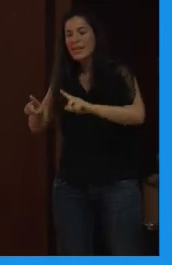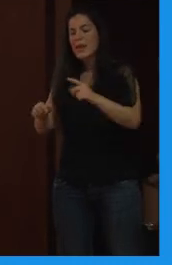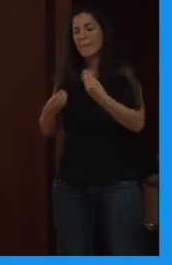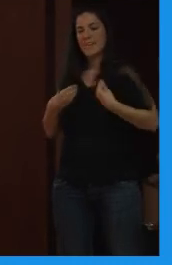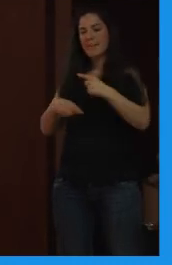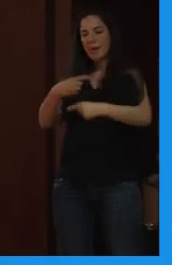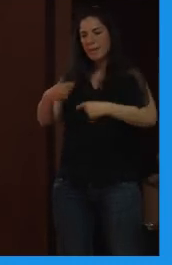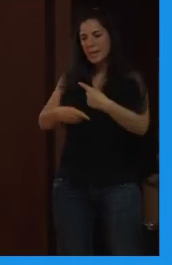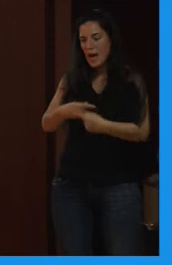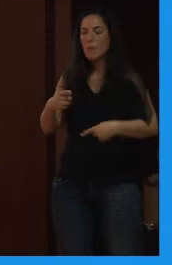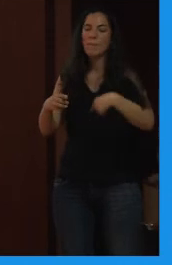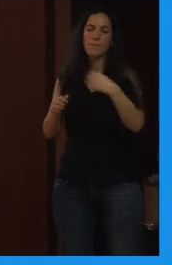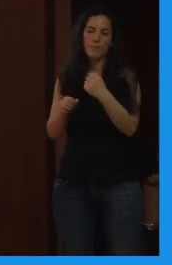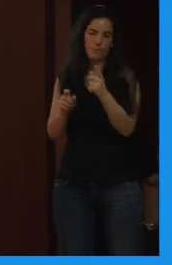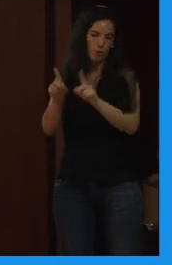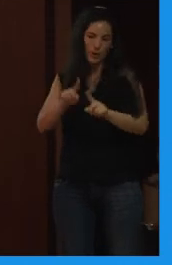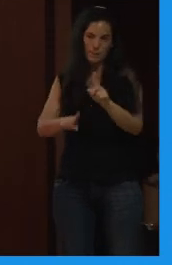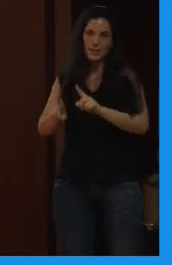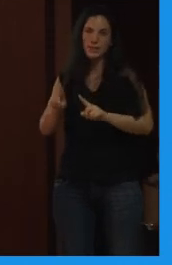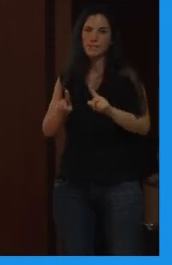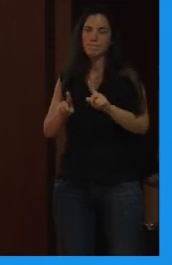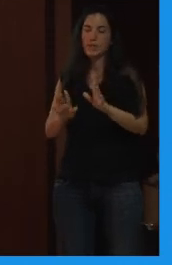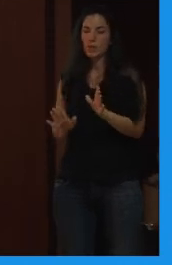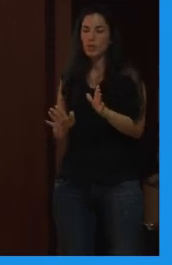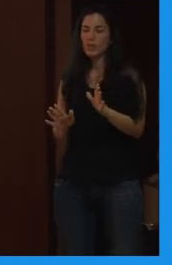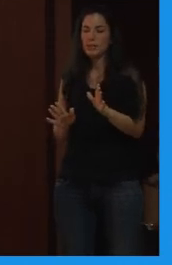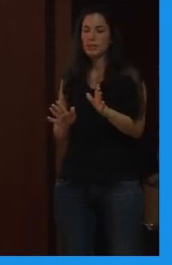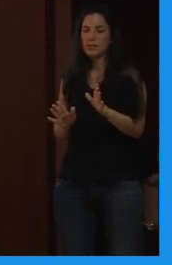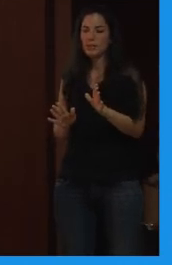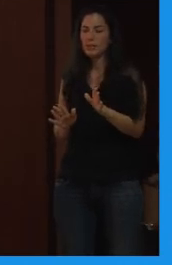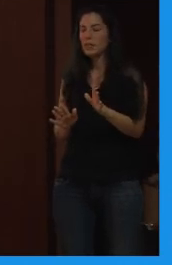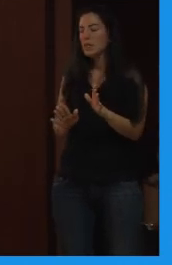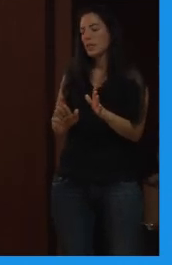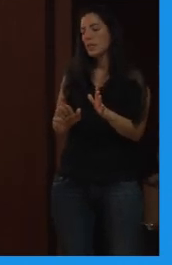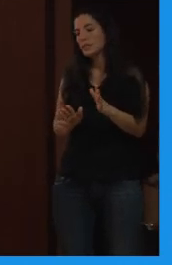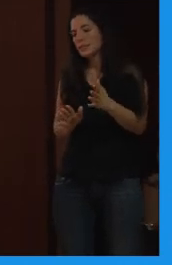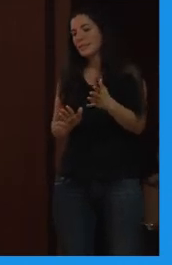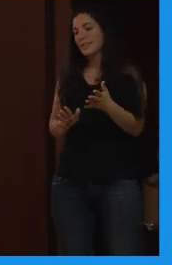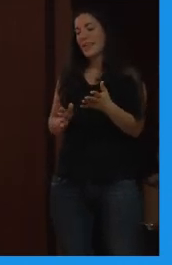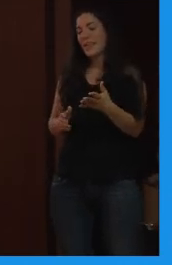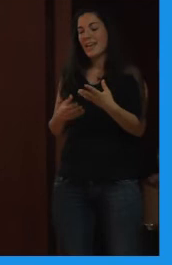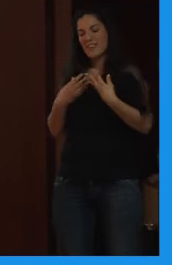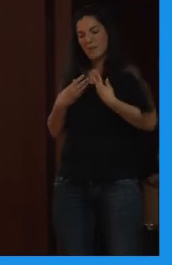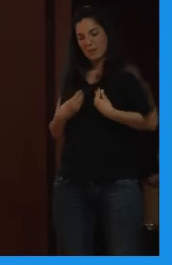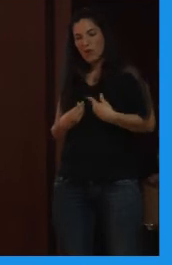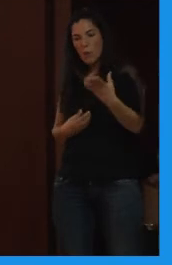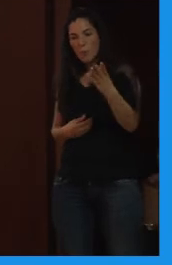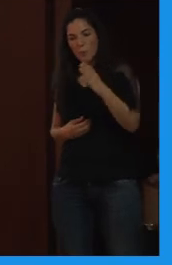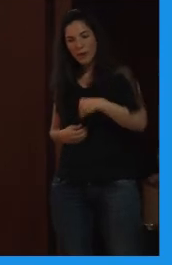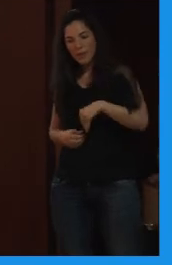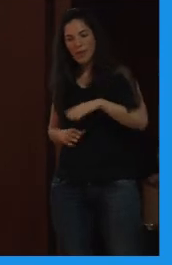síntomas depresivos, y ya lo veré, en el tratamiento de la fibromialgia ocupa un lugar preponderante los antidepresivos, pero por